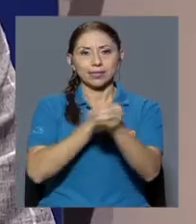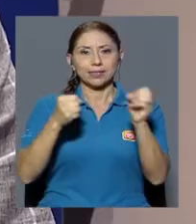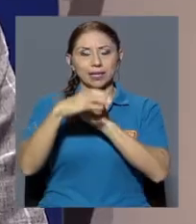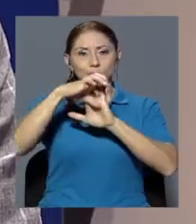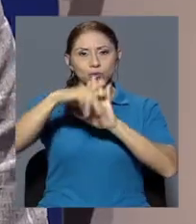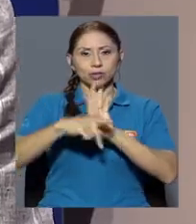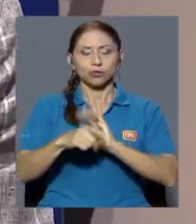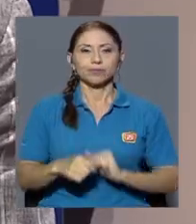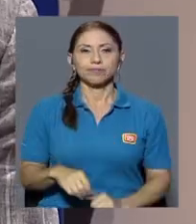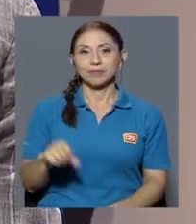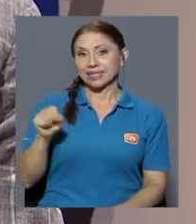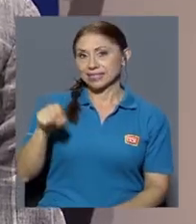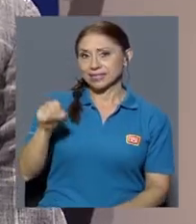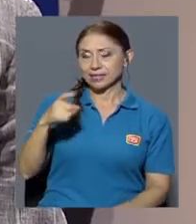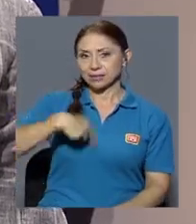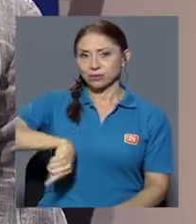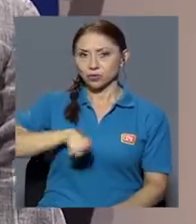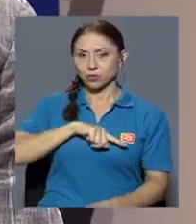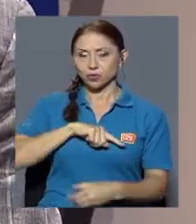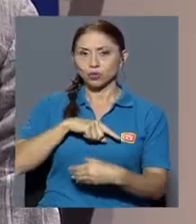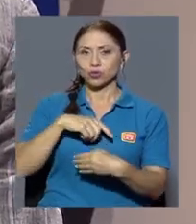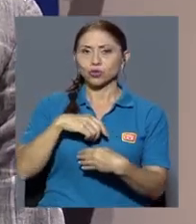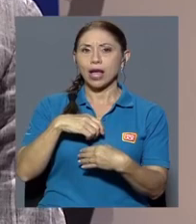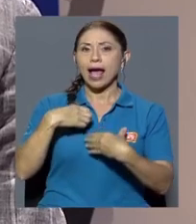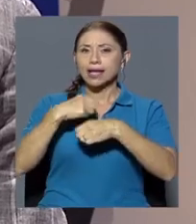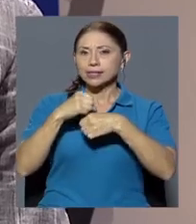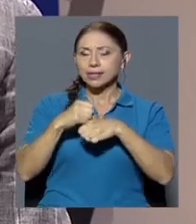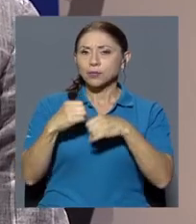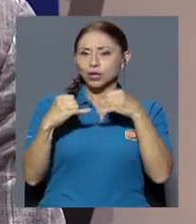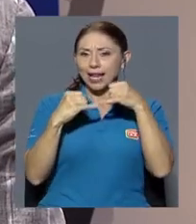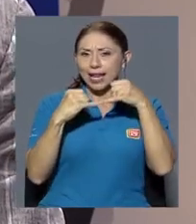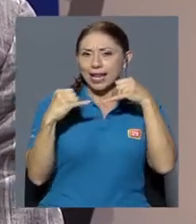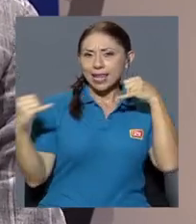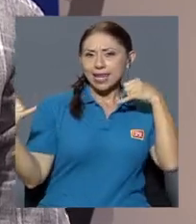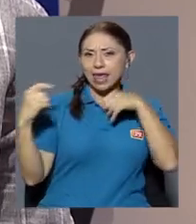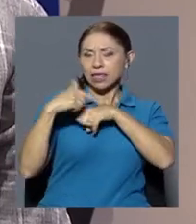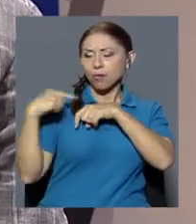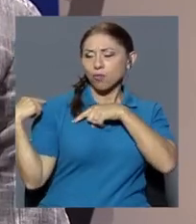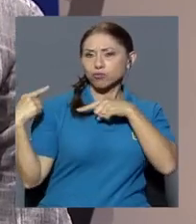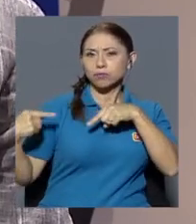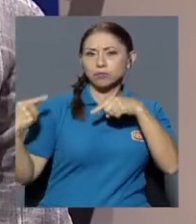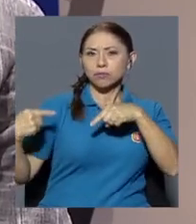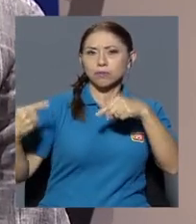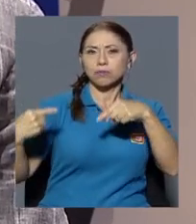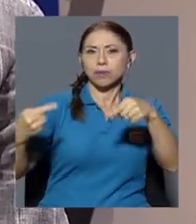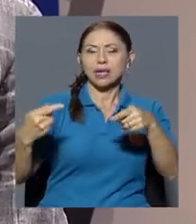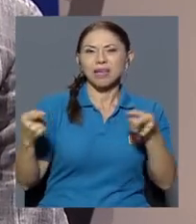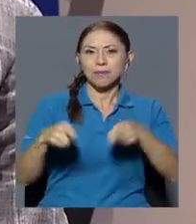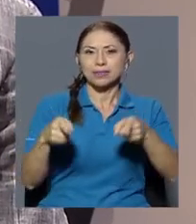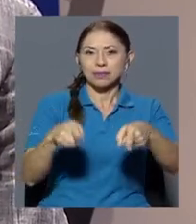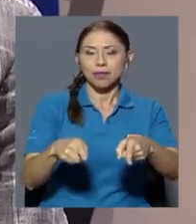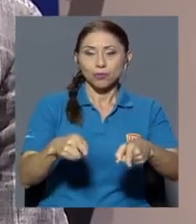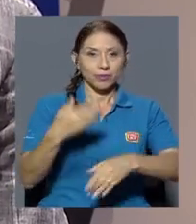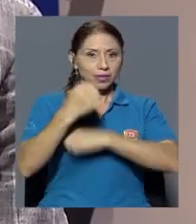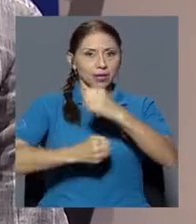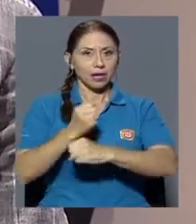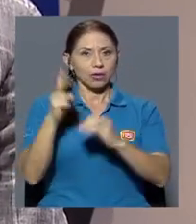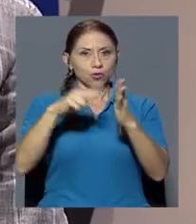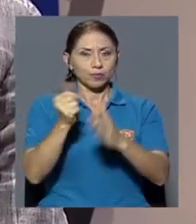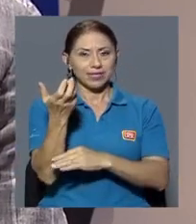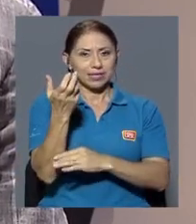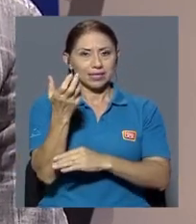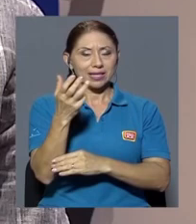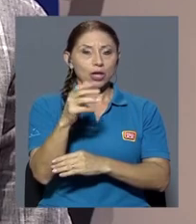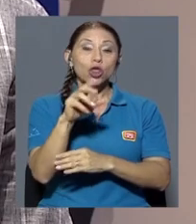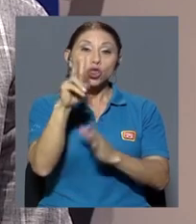sí sí sí hacemos una línea una línea en el tiempo de lo que ha pasado en el 2006 fue el primer pronunciamiento por parte de la